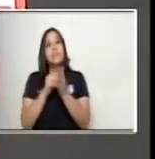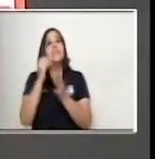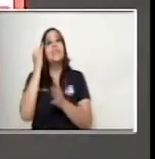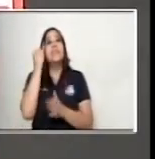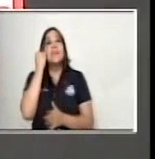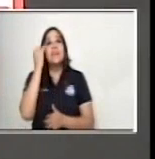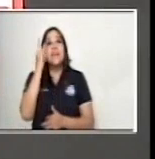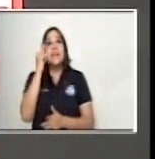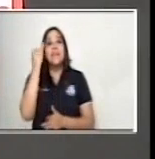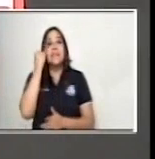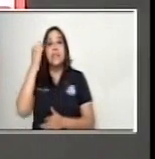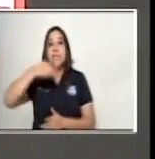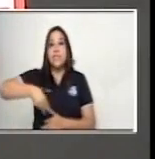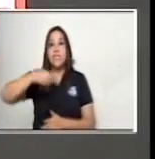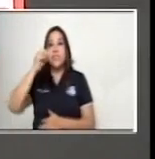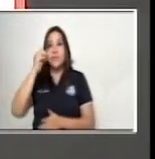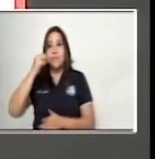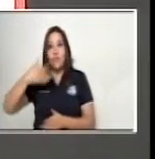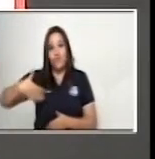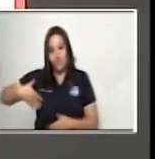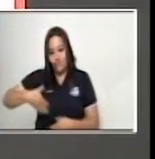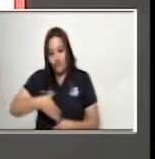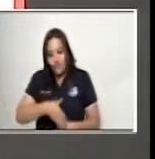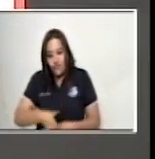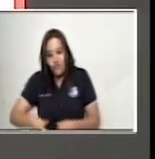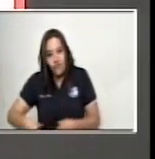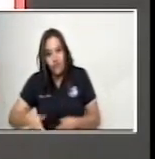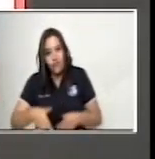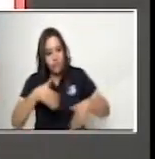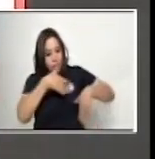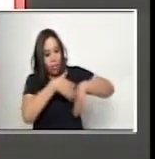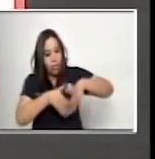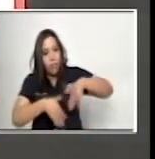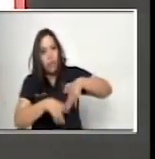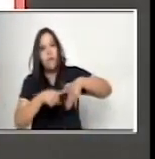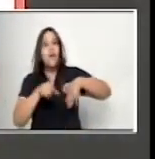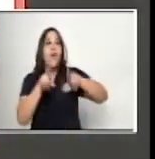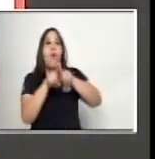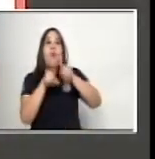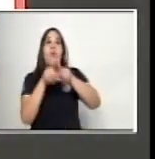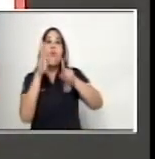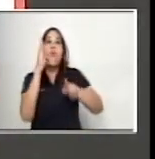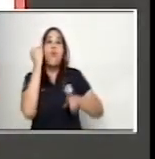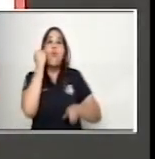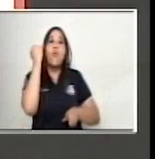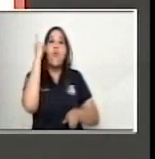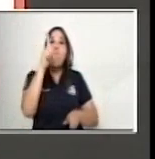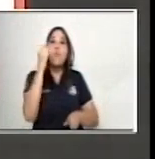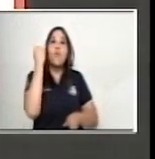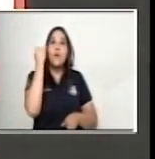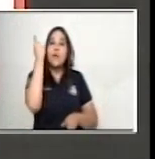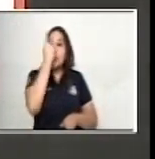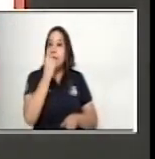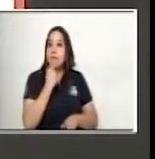viaja y, con ayuda de la bilis y el jugo pancreático,